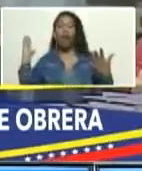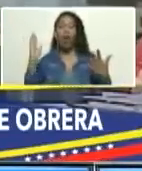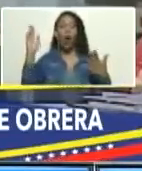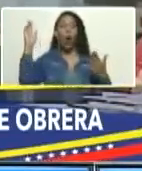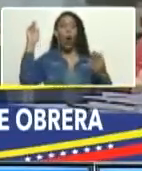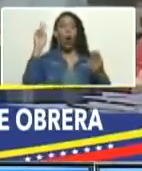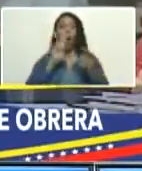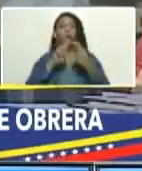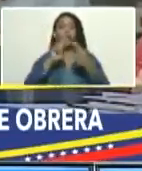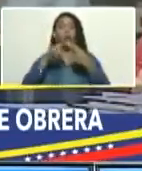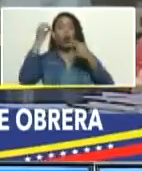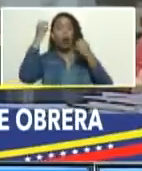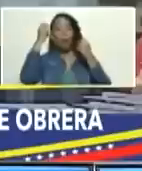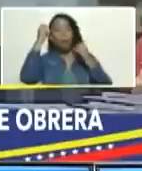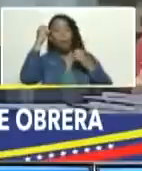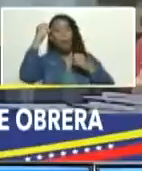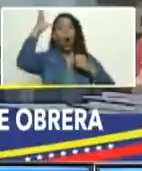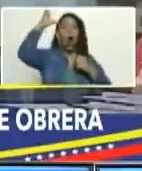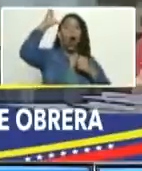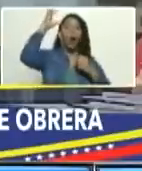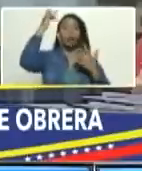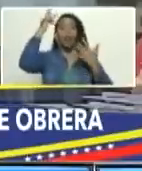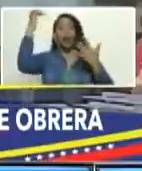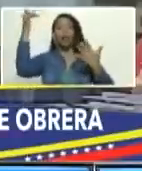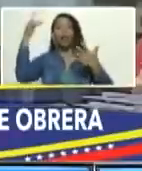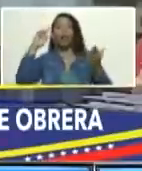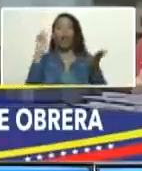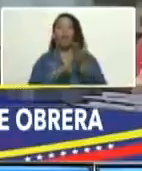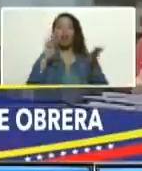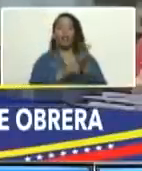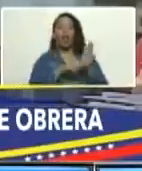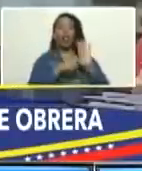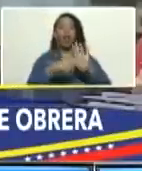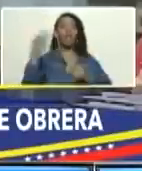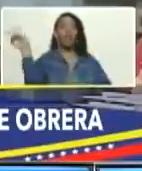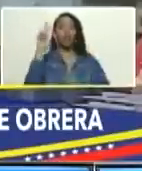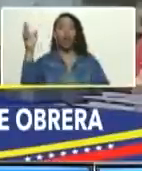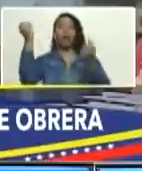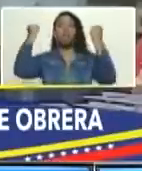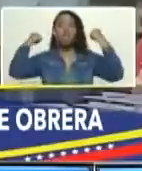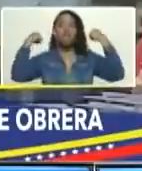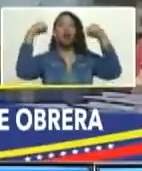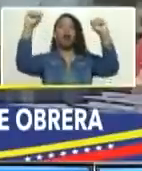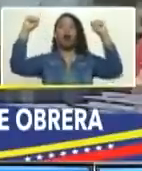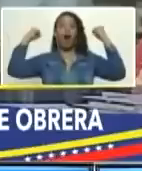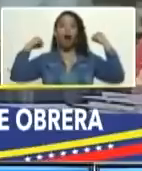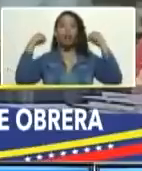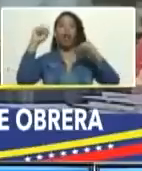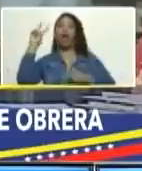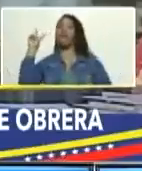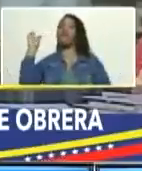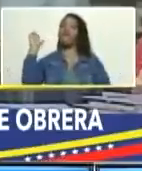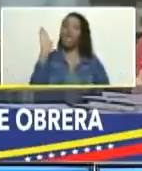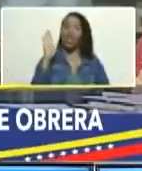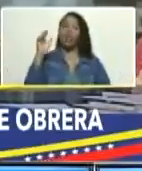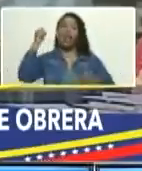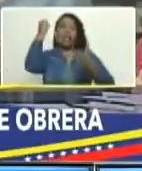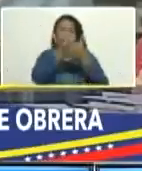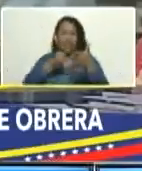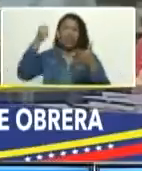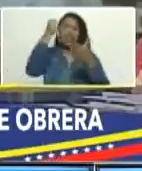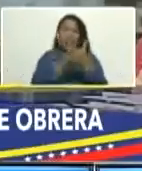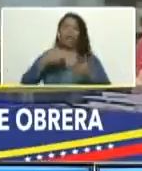conocimiento de la realidad venezolana, viene de la práctica, viene de la batalla que estamos